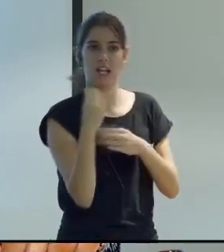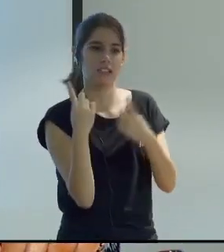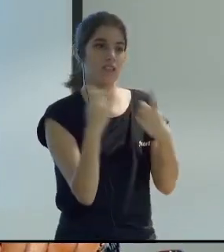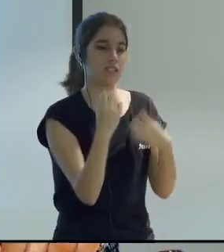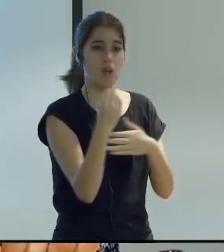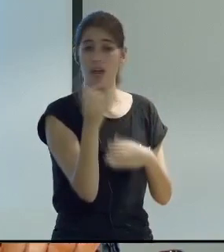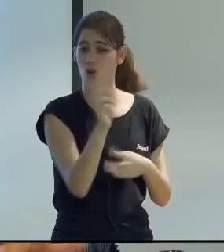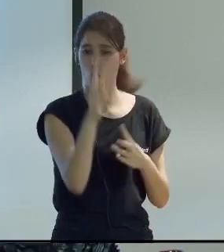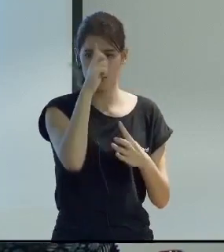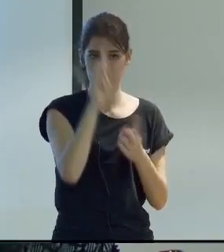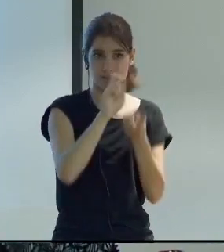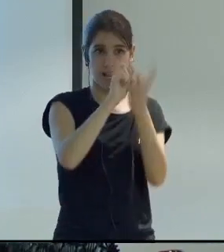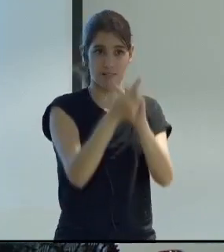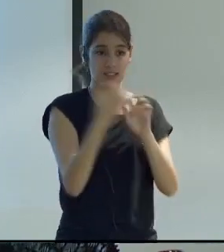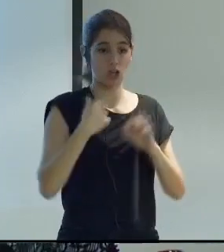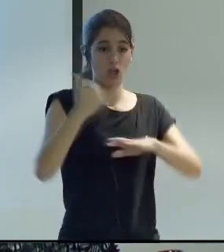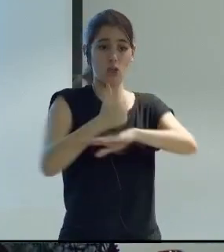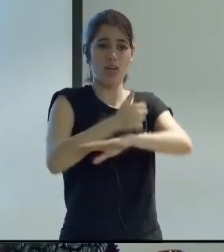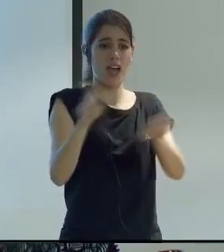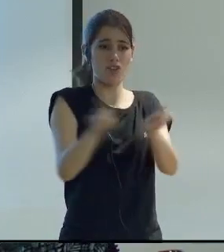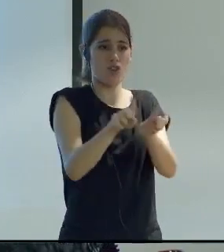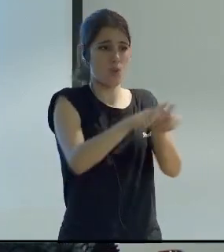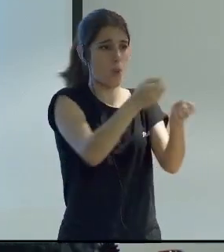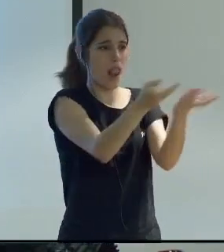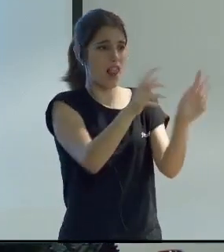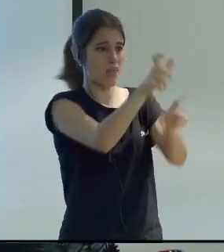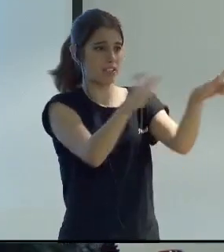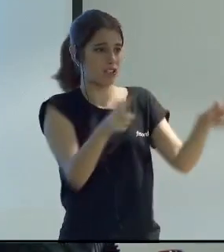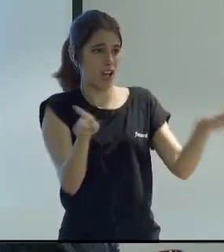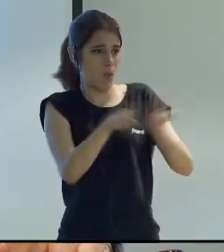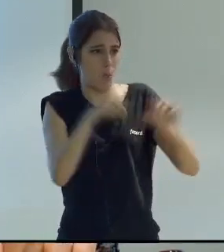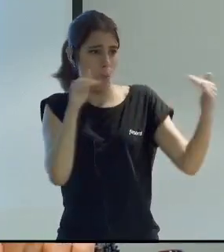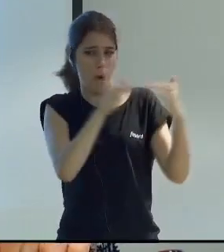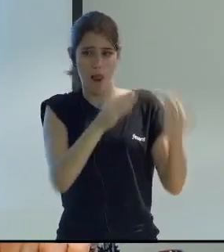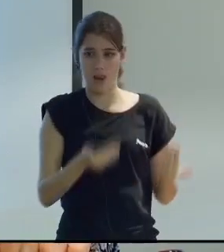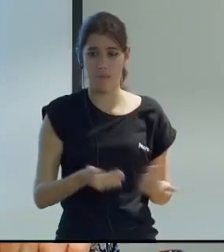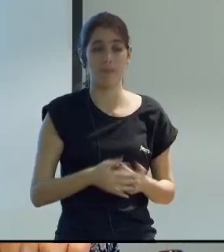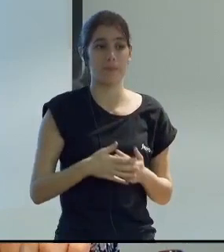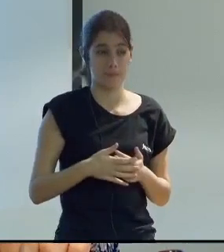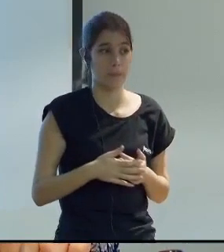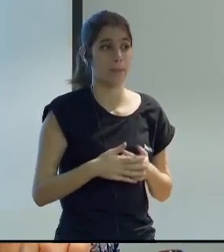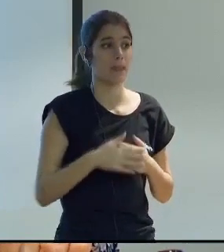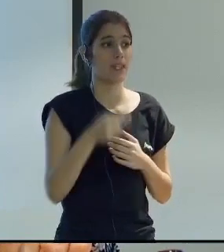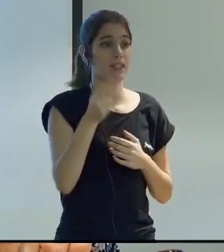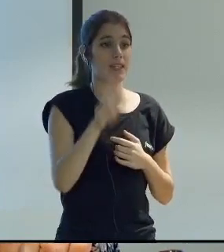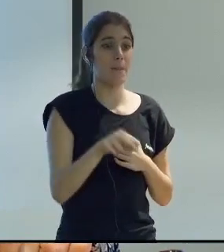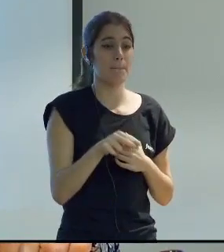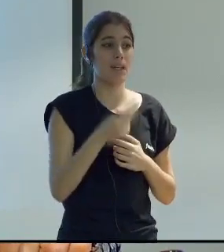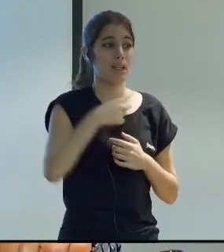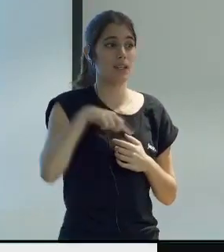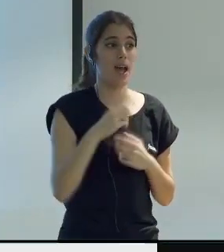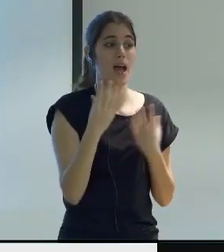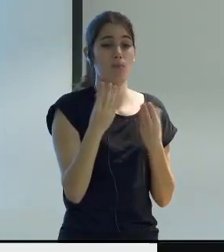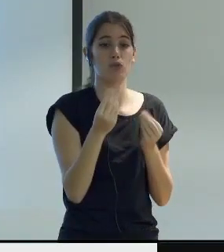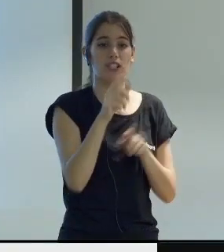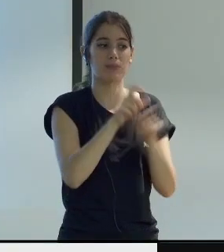tal, pero simplemente somos ciudadanos, igual que cualquier otra persona. Bueno, ya también tenemos muchas